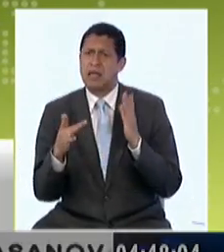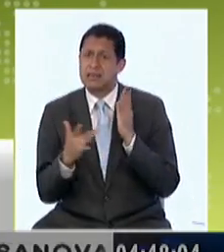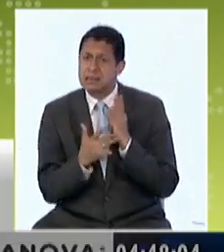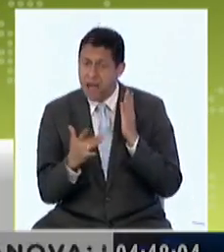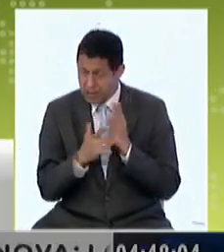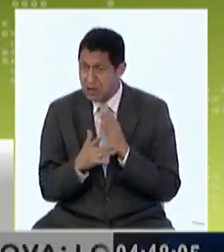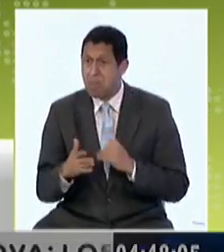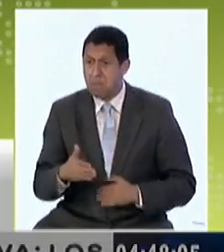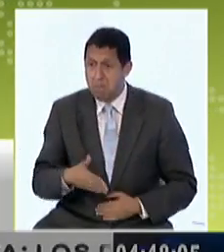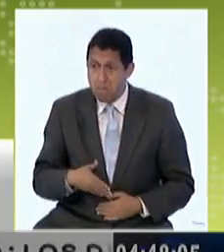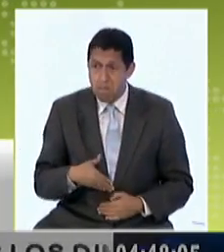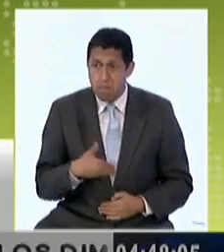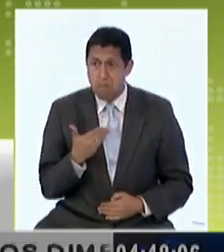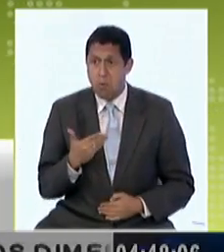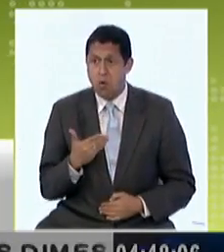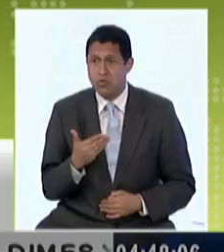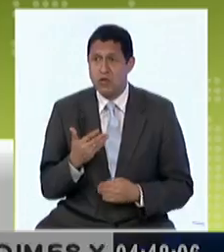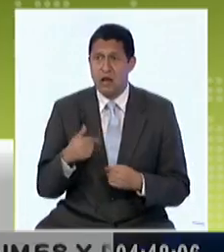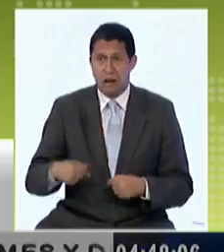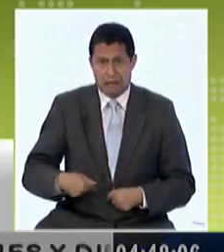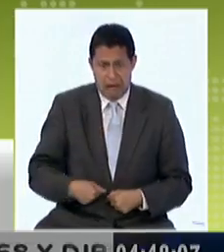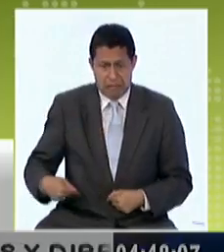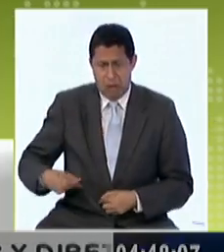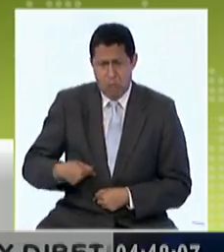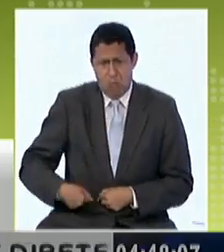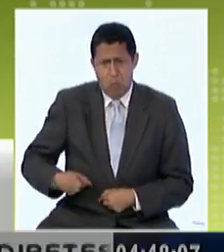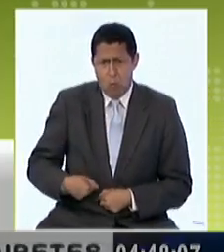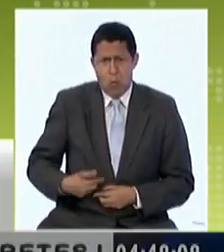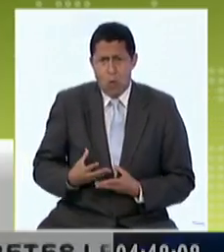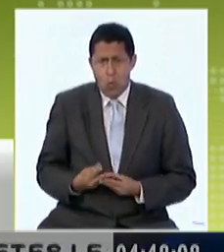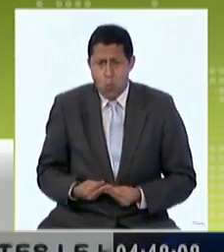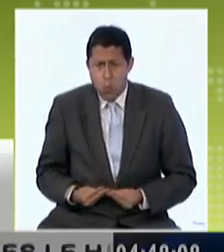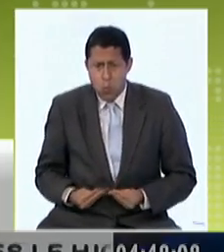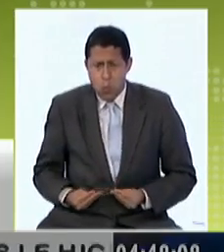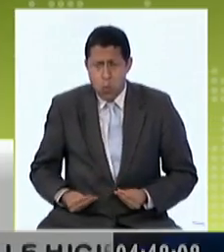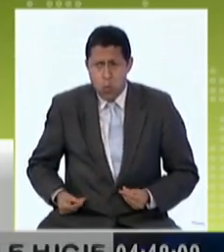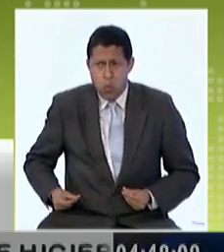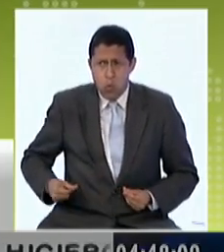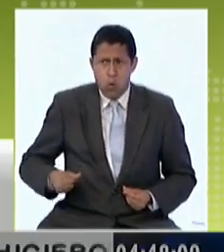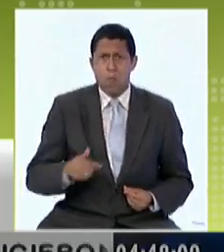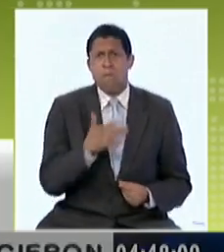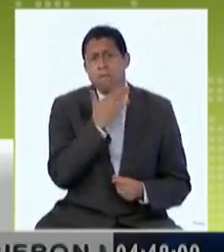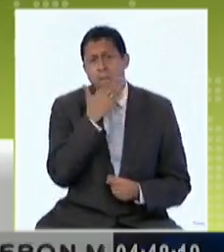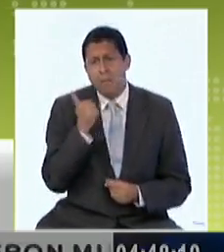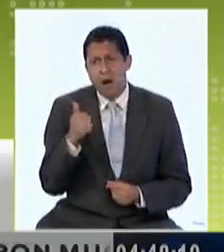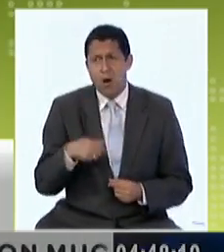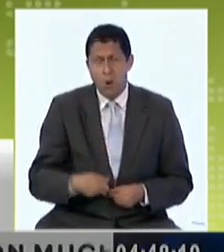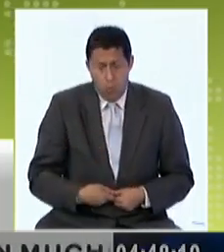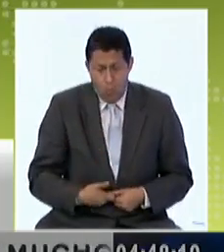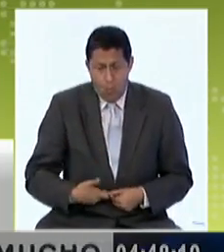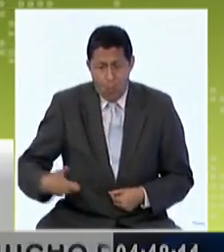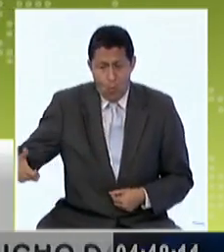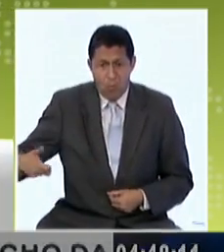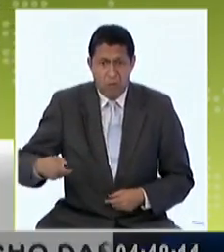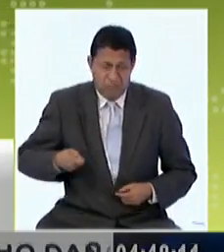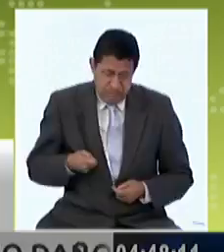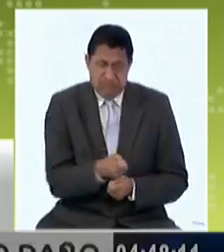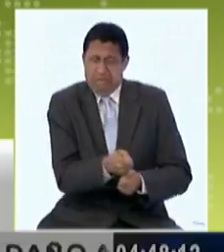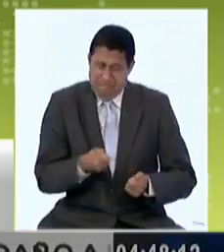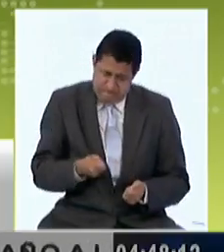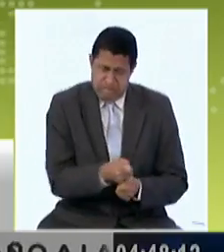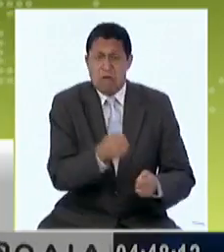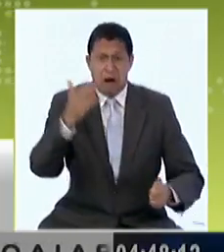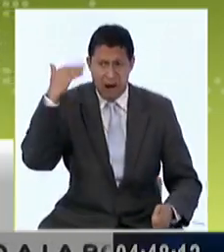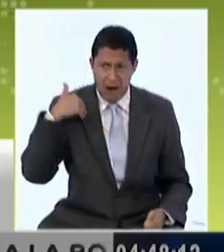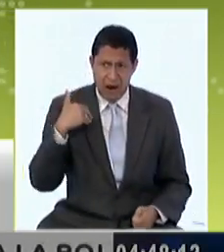que permitieran emulsificar la grasa y hacerla líquida y mucho más diluida, de forma que la fuerza mecánica que